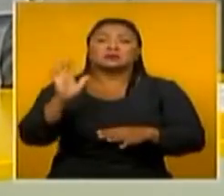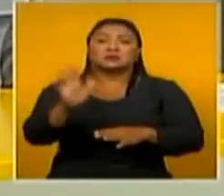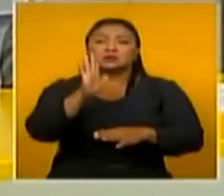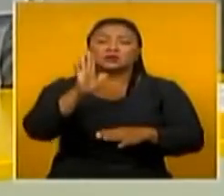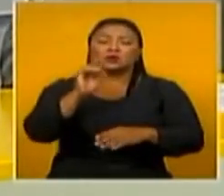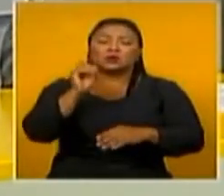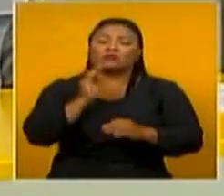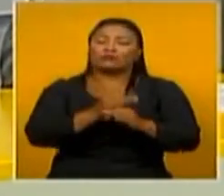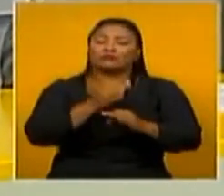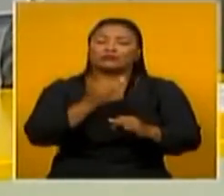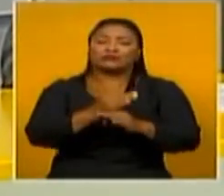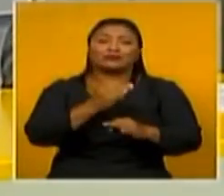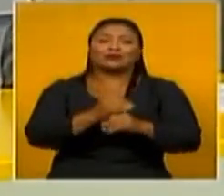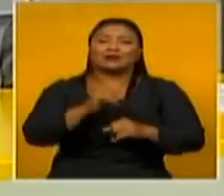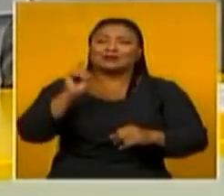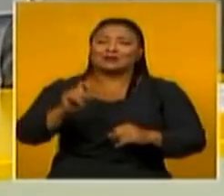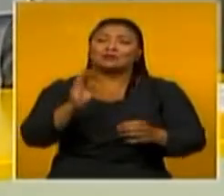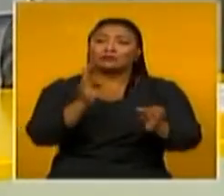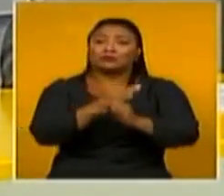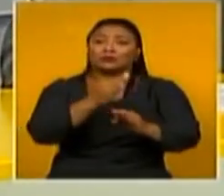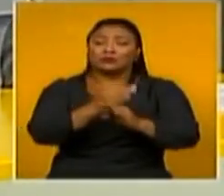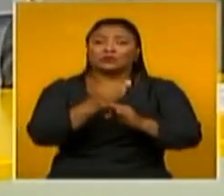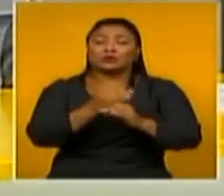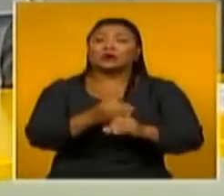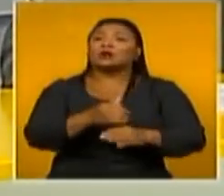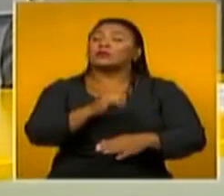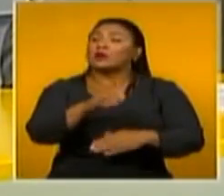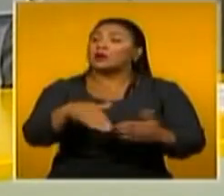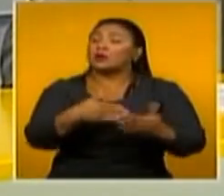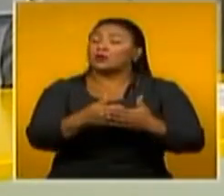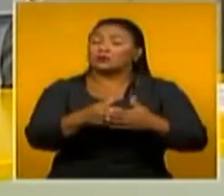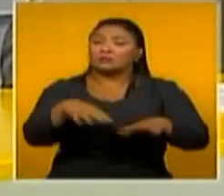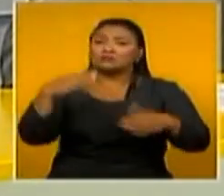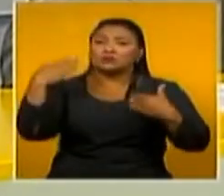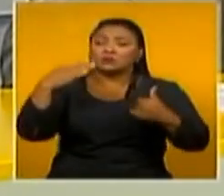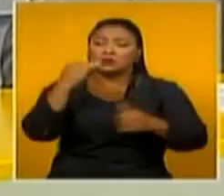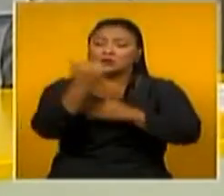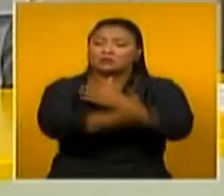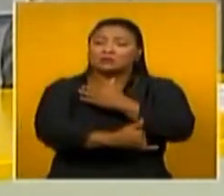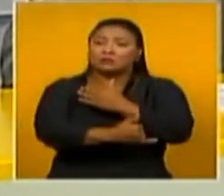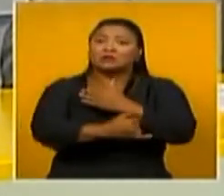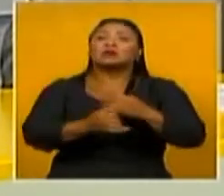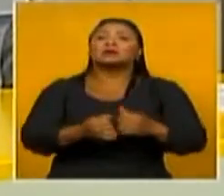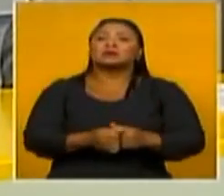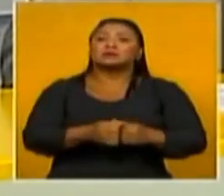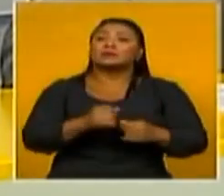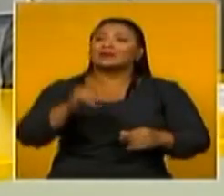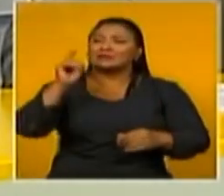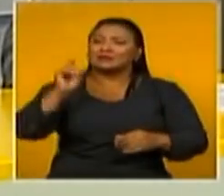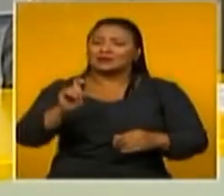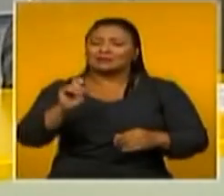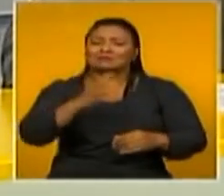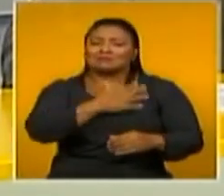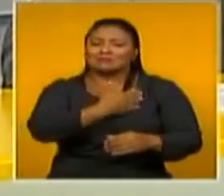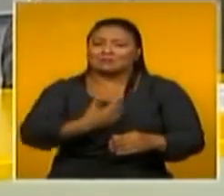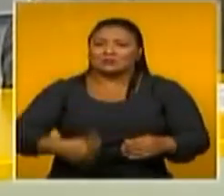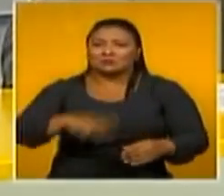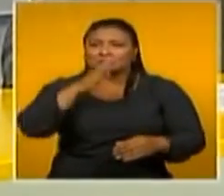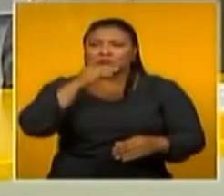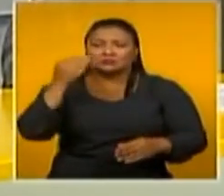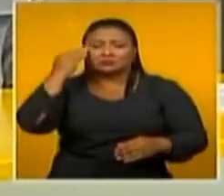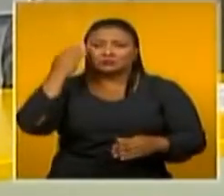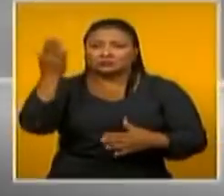nuevos funcionarios y exfuncionarios en la auditoría de la deuda pública del país, entre ellos el expresidente Rafael